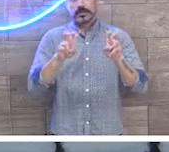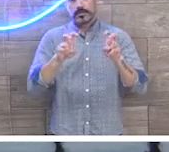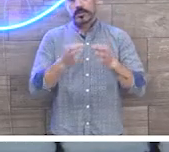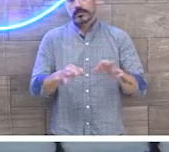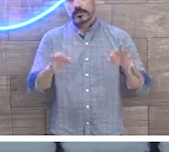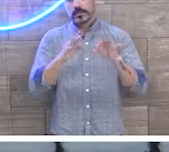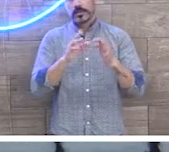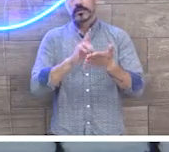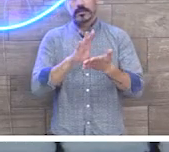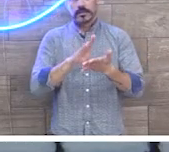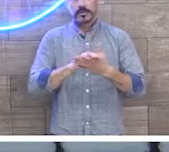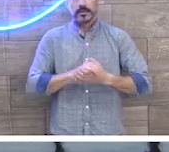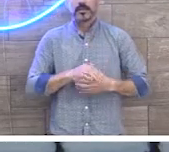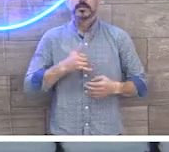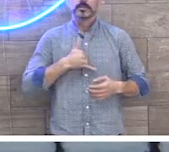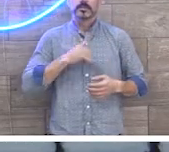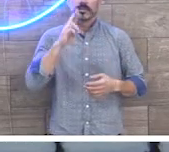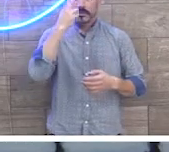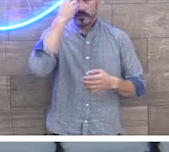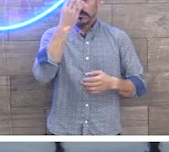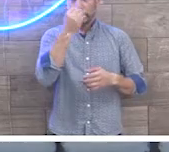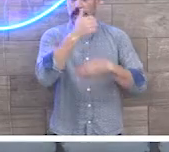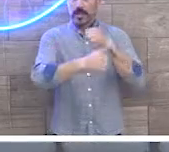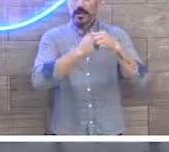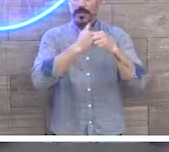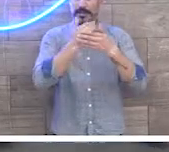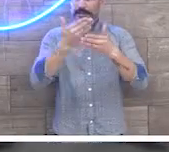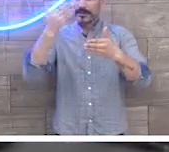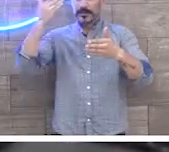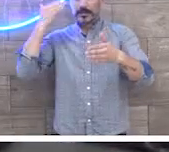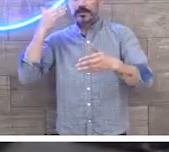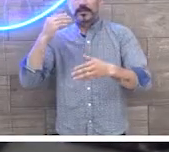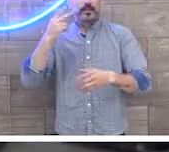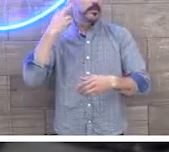en diferentes programas. Me acuerdo hace 9 años que empezamos la aventura en radio, nos decían